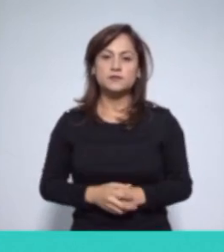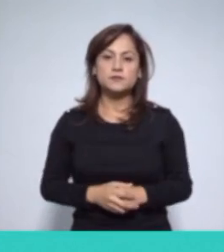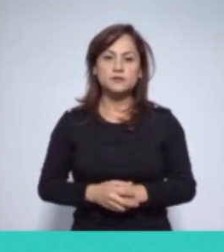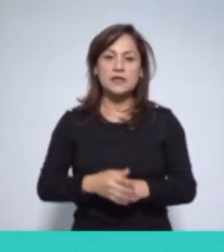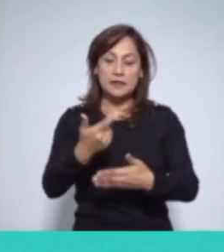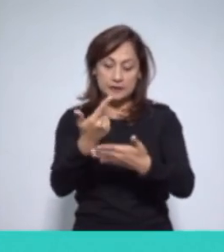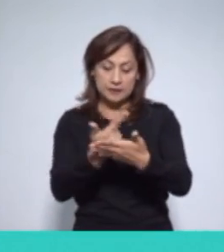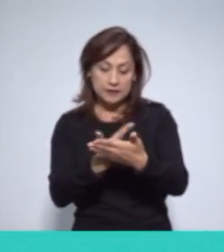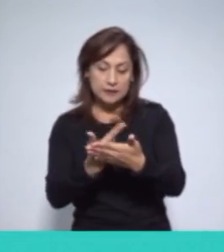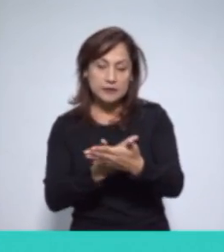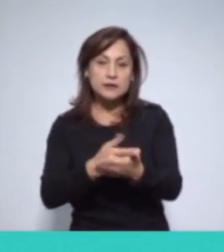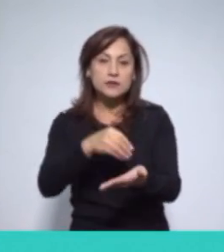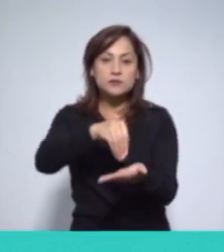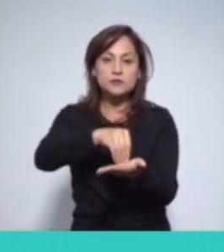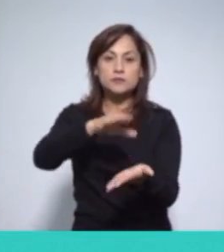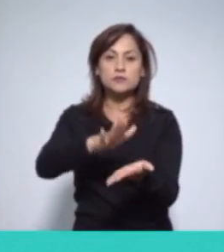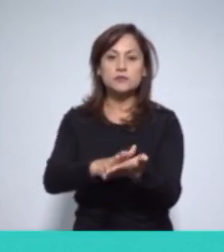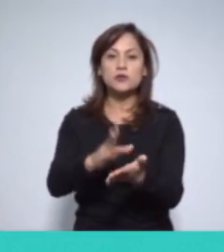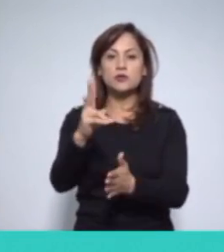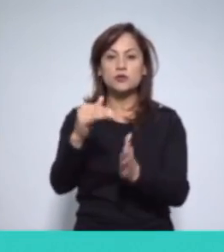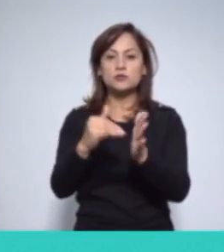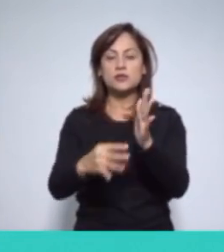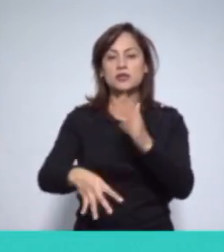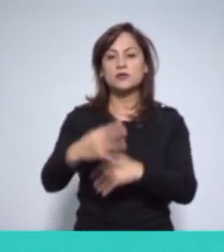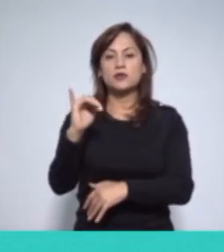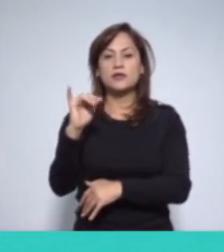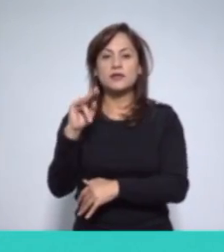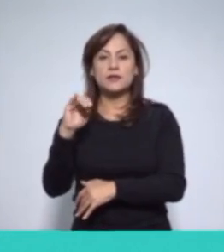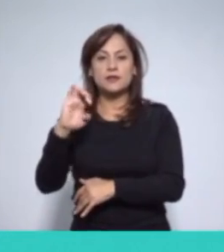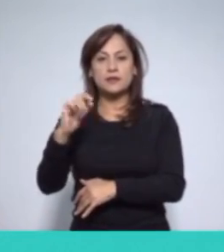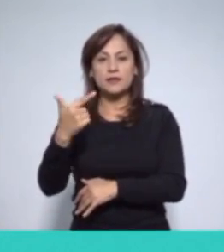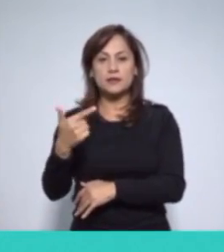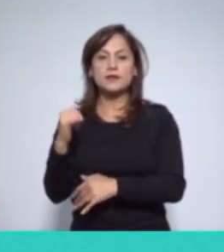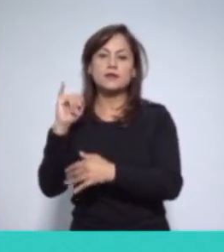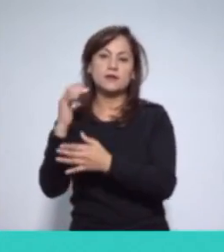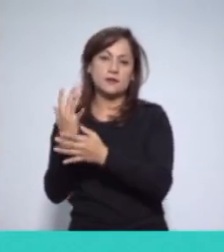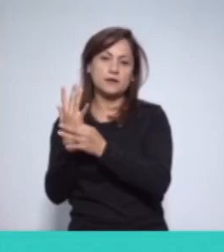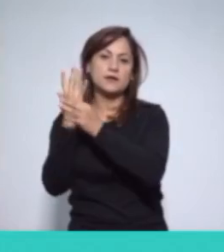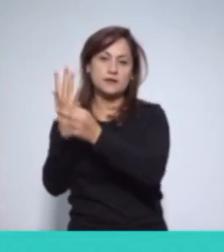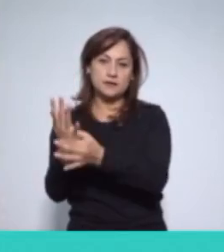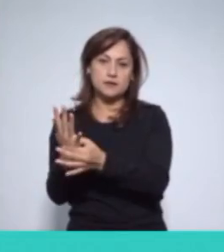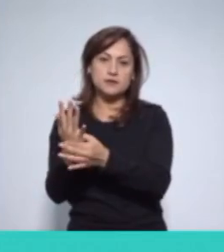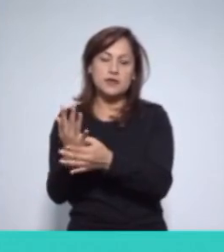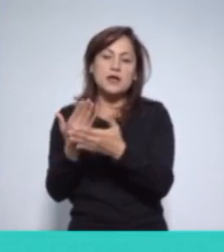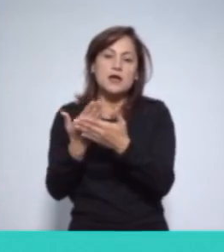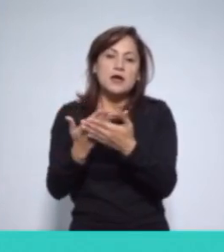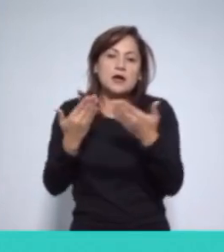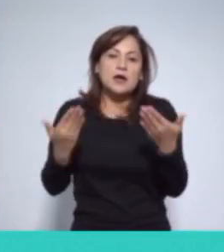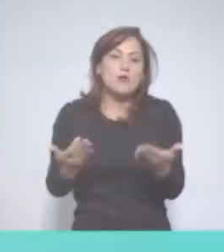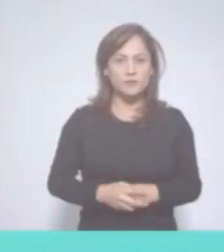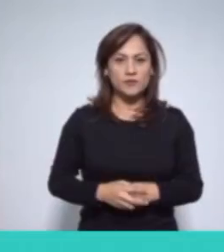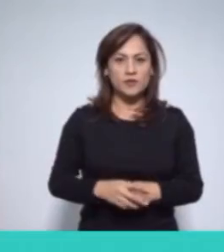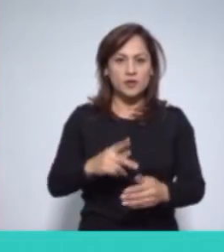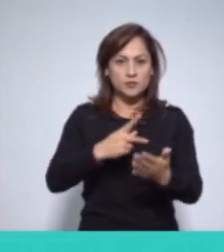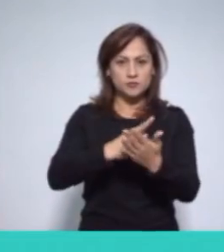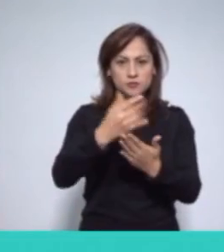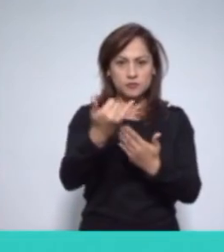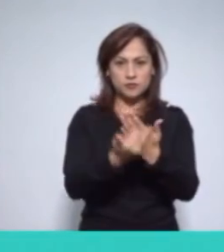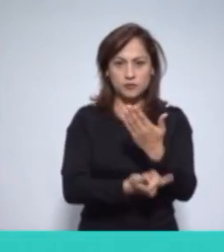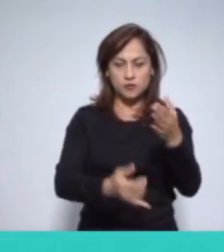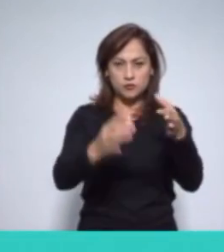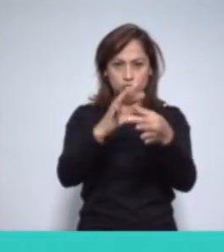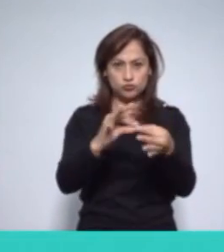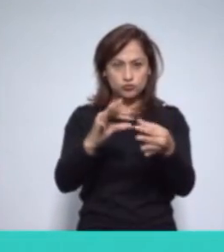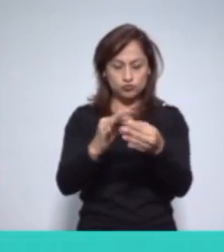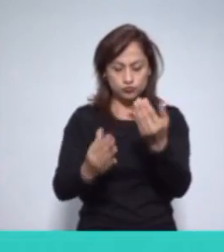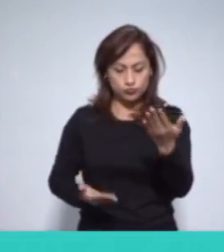año 2014 proporcionó el INEGI y hasta ahora no tenemos información que se haya actualizado. En respuesta al